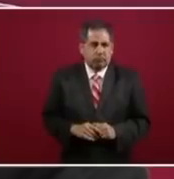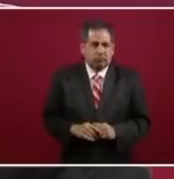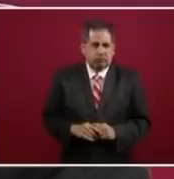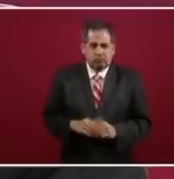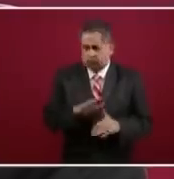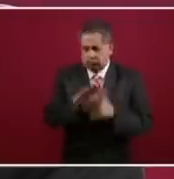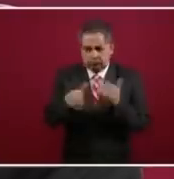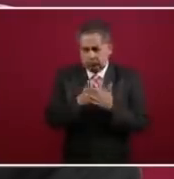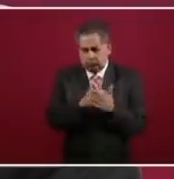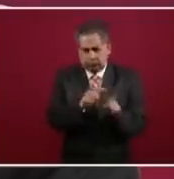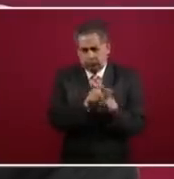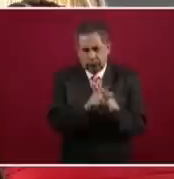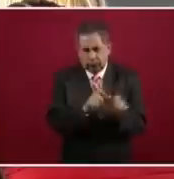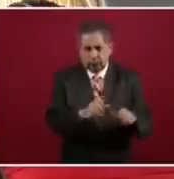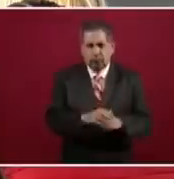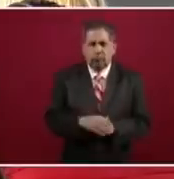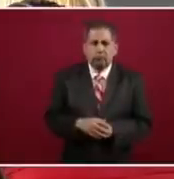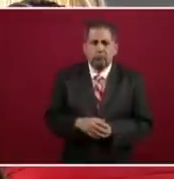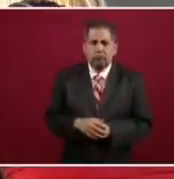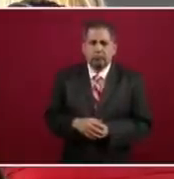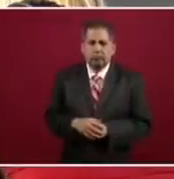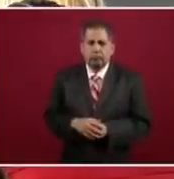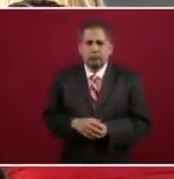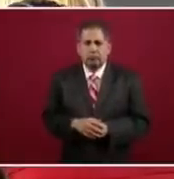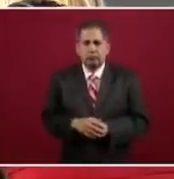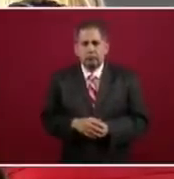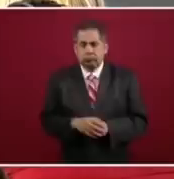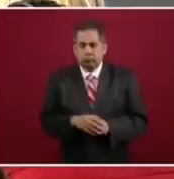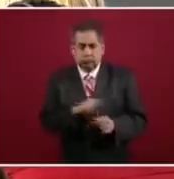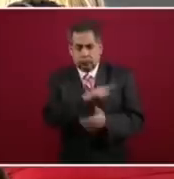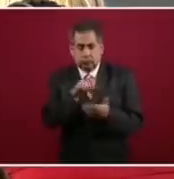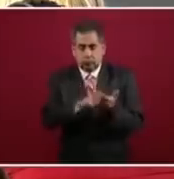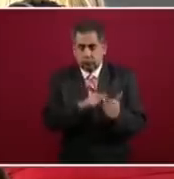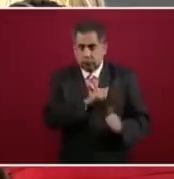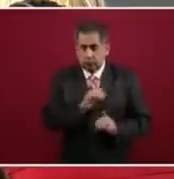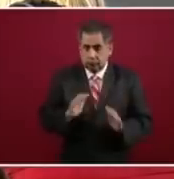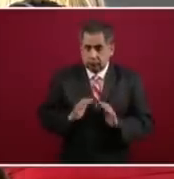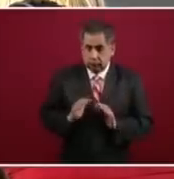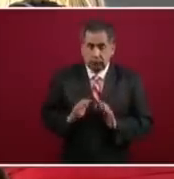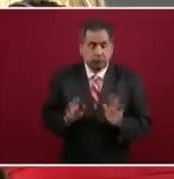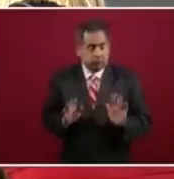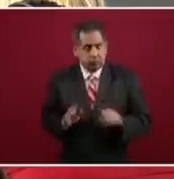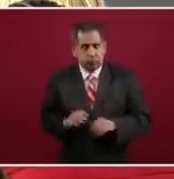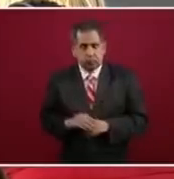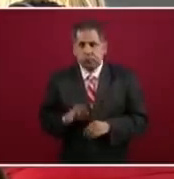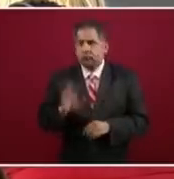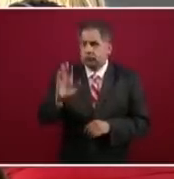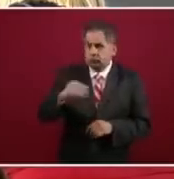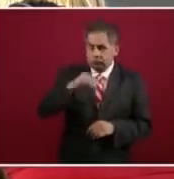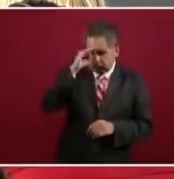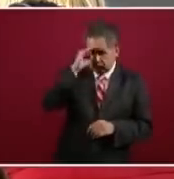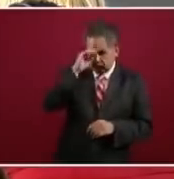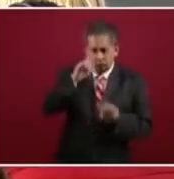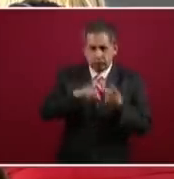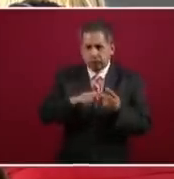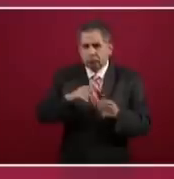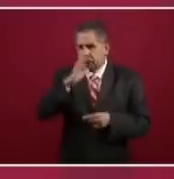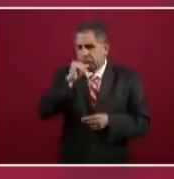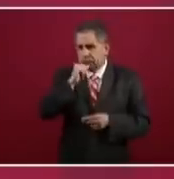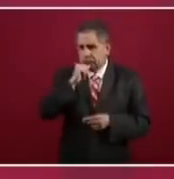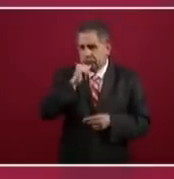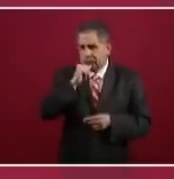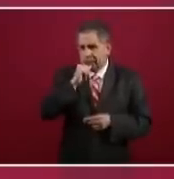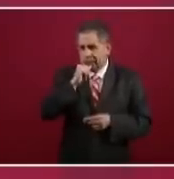todo esto depende militar estamos viendo no puedo